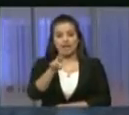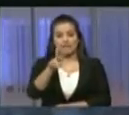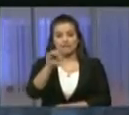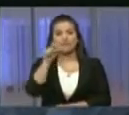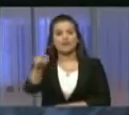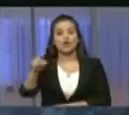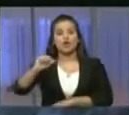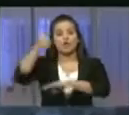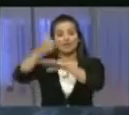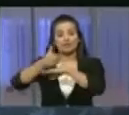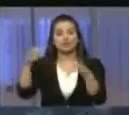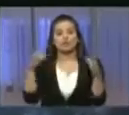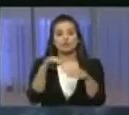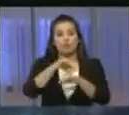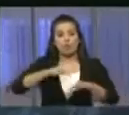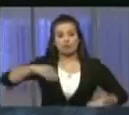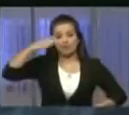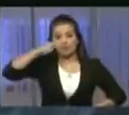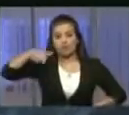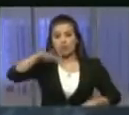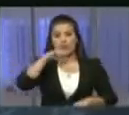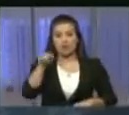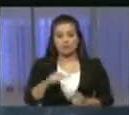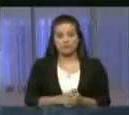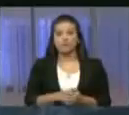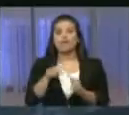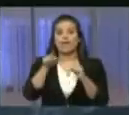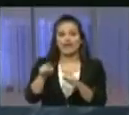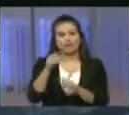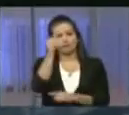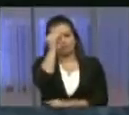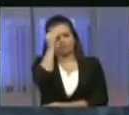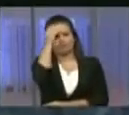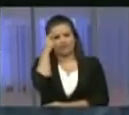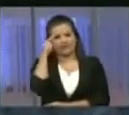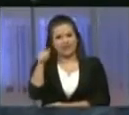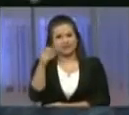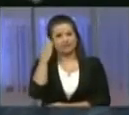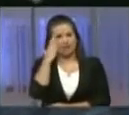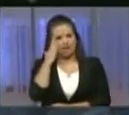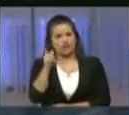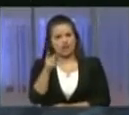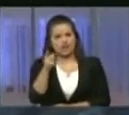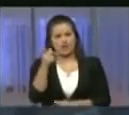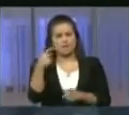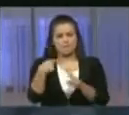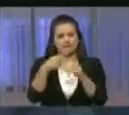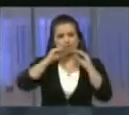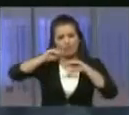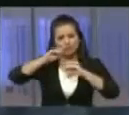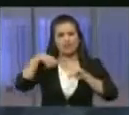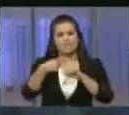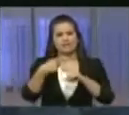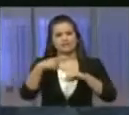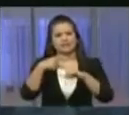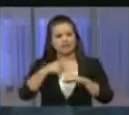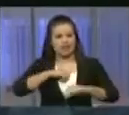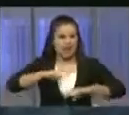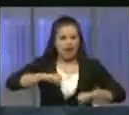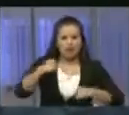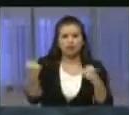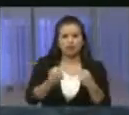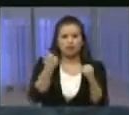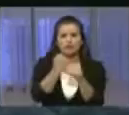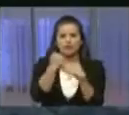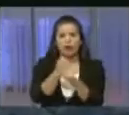guardia del pueblo para que él con todo su conocimiento con toda su pedagogía Y con toda su capacidad de acción tome junto